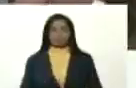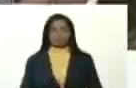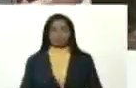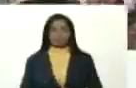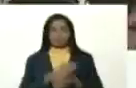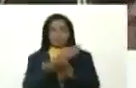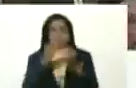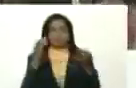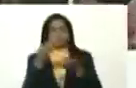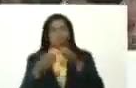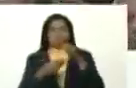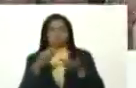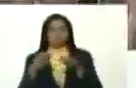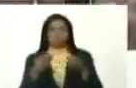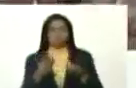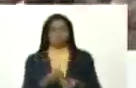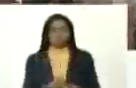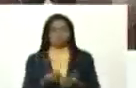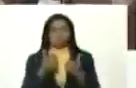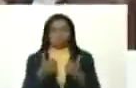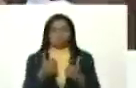genial, de verdad.